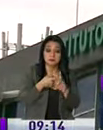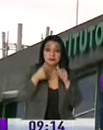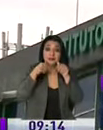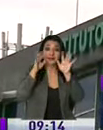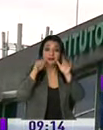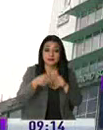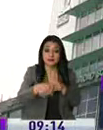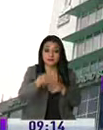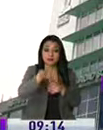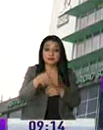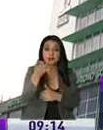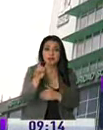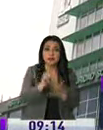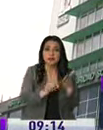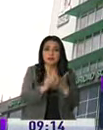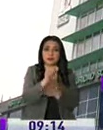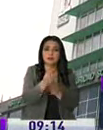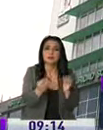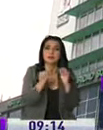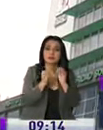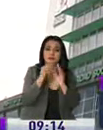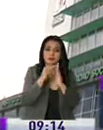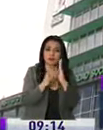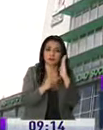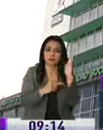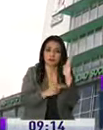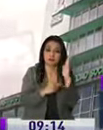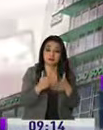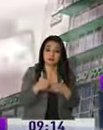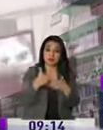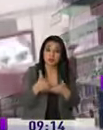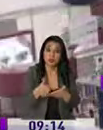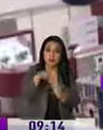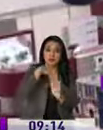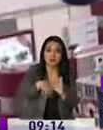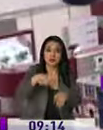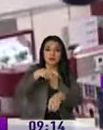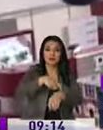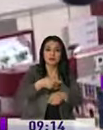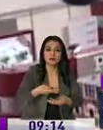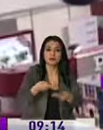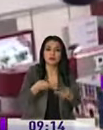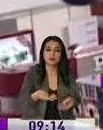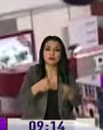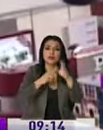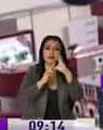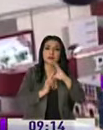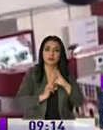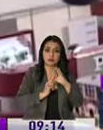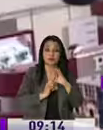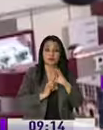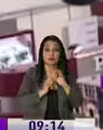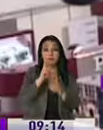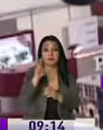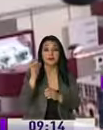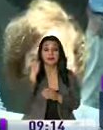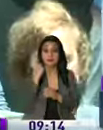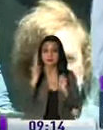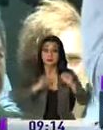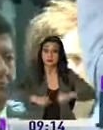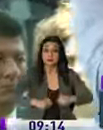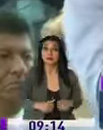diciembre del presente año se aprobará otra normativa, la cual permitiría reducir el tiempo de entrega de los créditos hipotecarios a 30